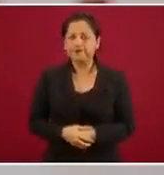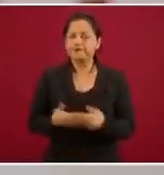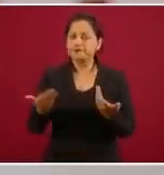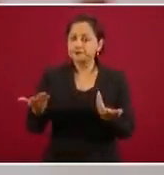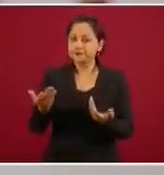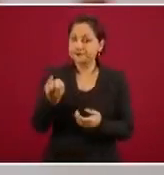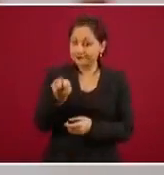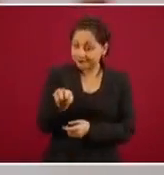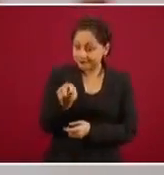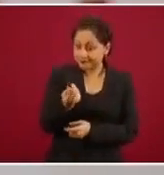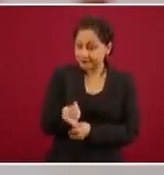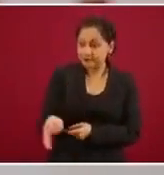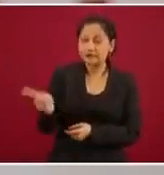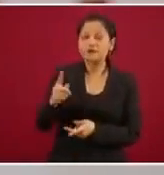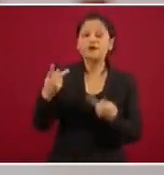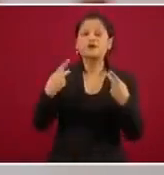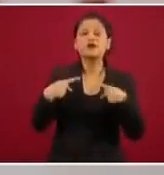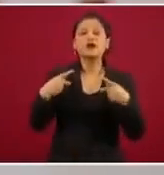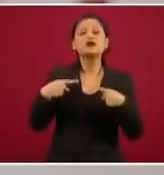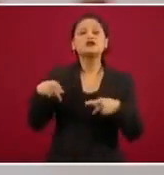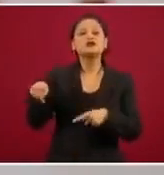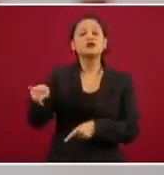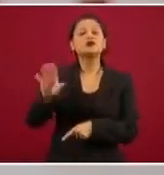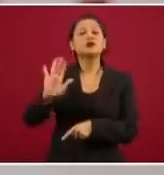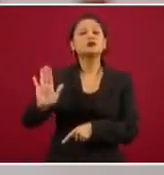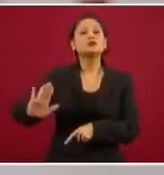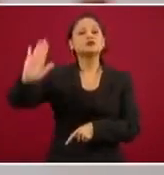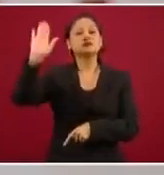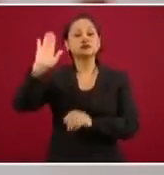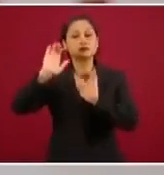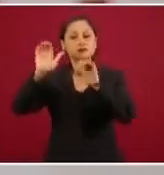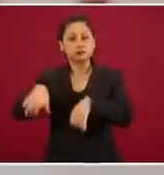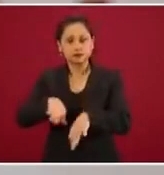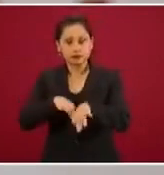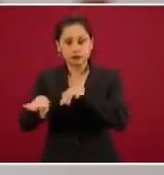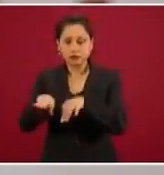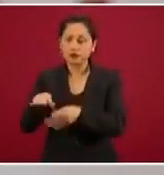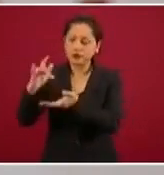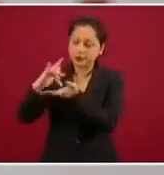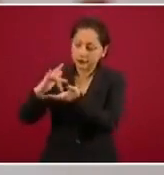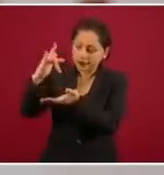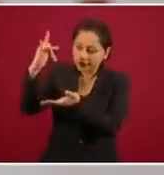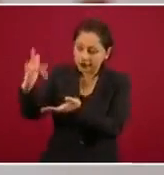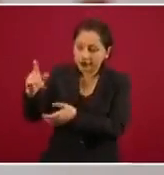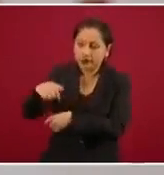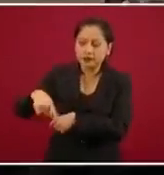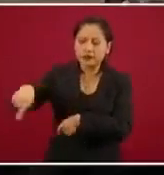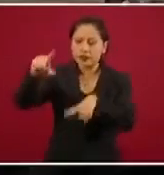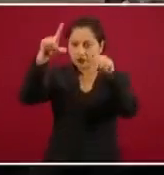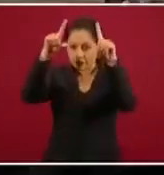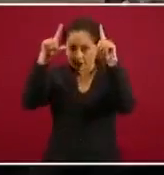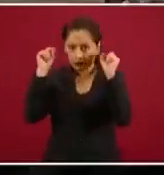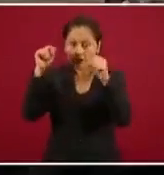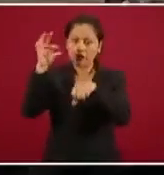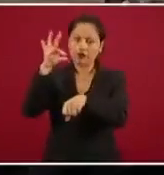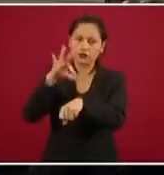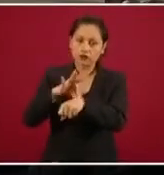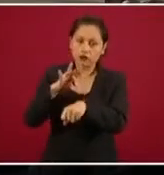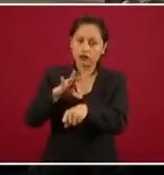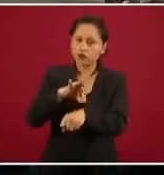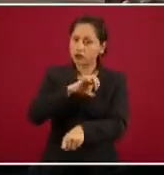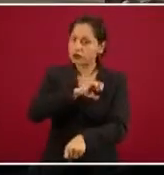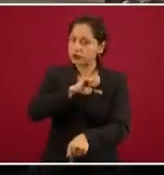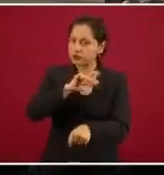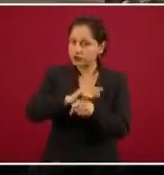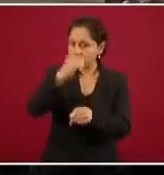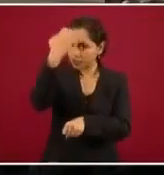compromiso de las personas, tanto en la parte de enfermería como de medicina y de medicina especializada, por la respuesta